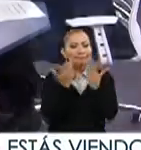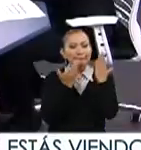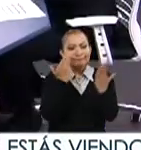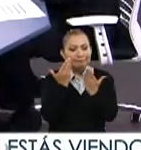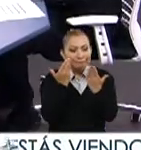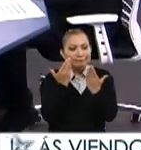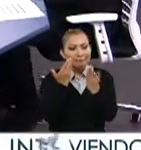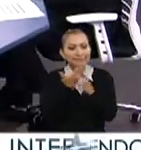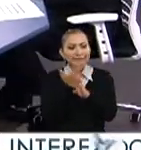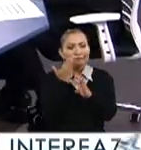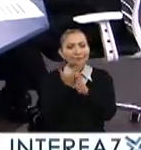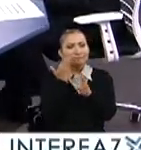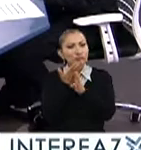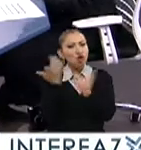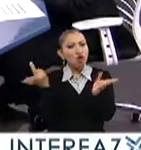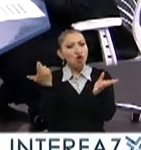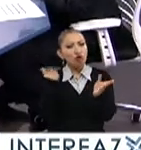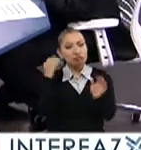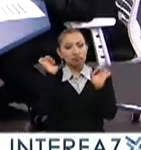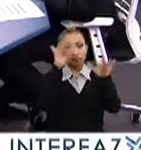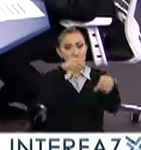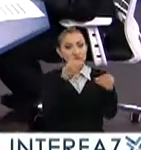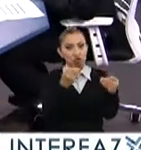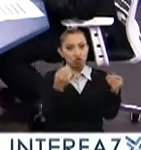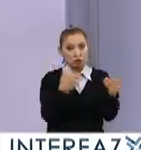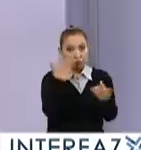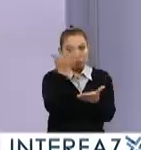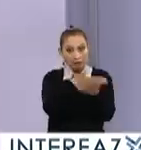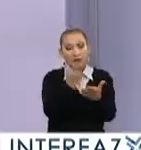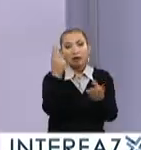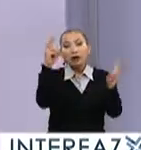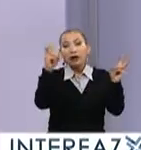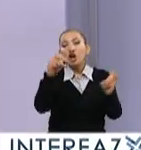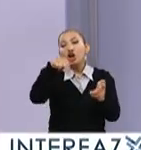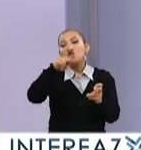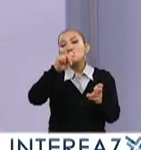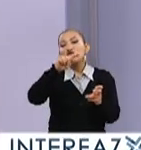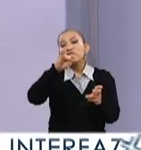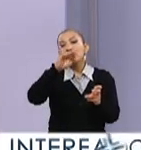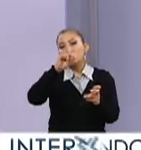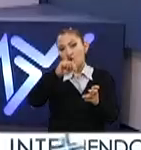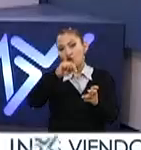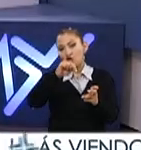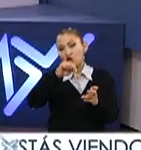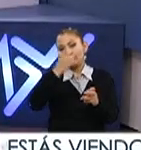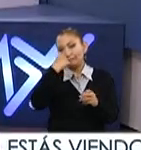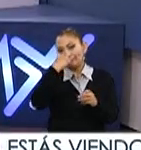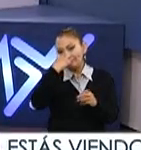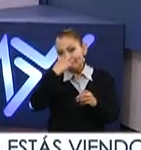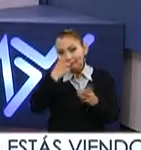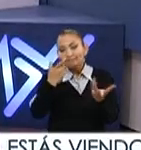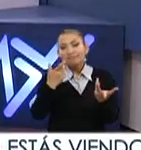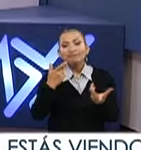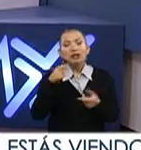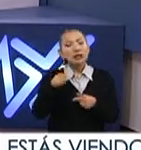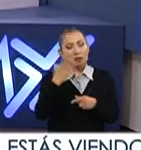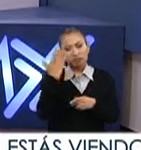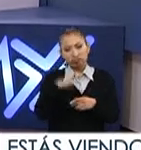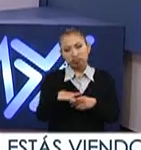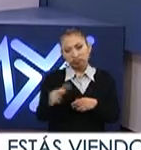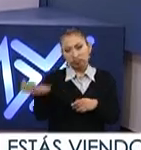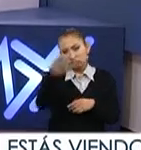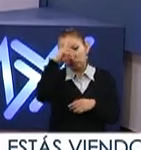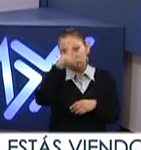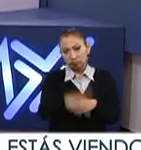de muy alta demanda en estos tiempos que se llama nutrición, que es de nutrición y precisamente, como